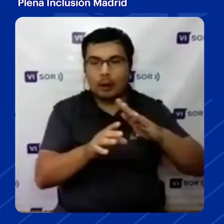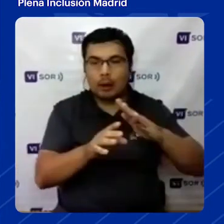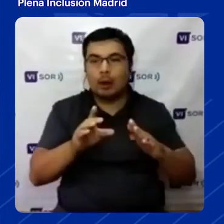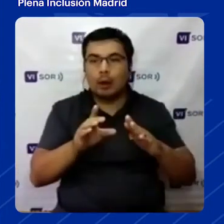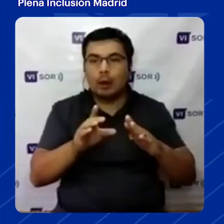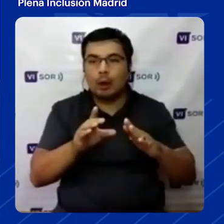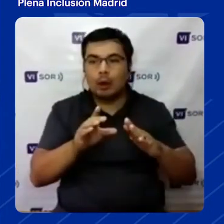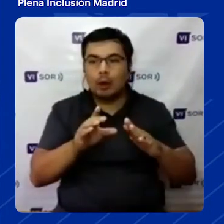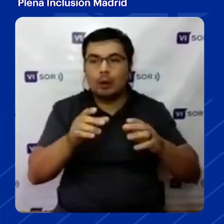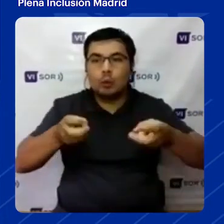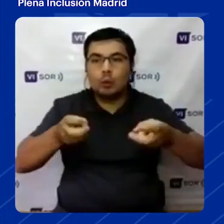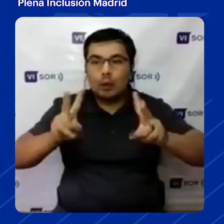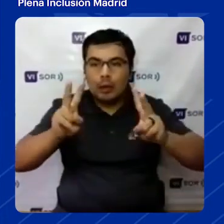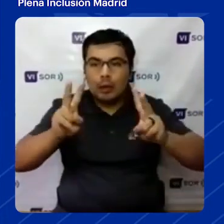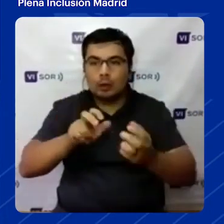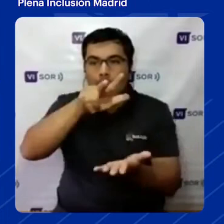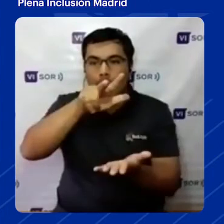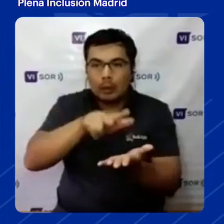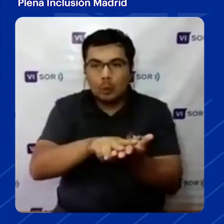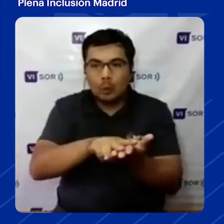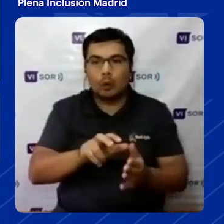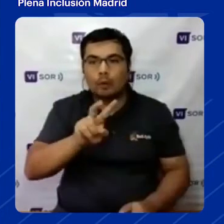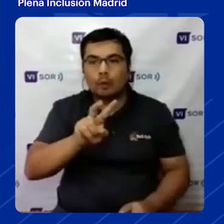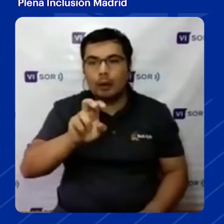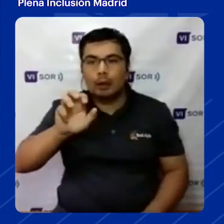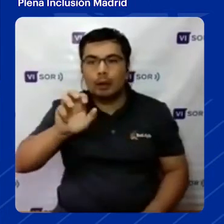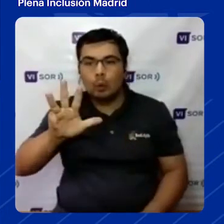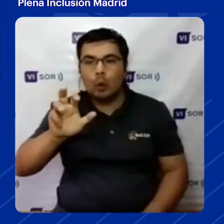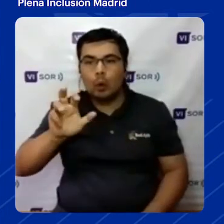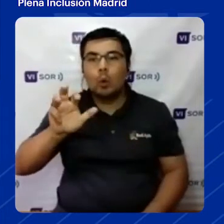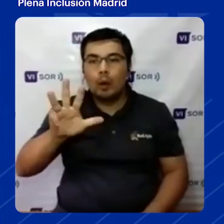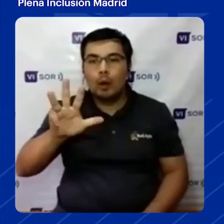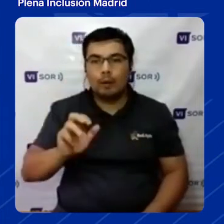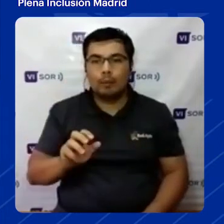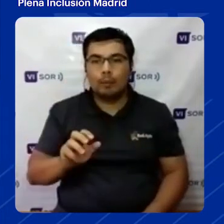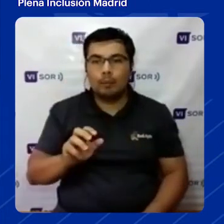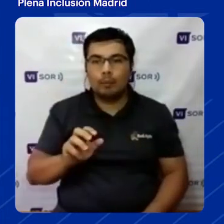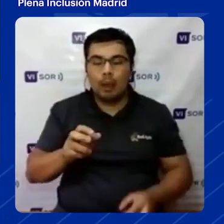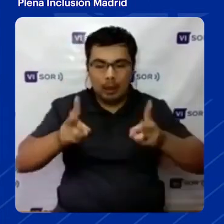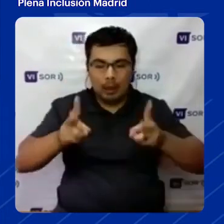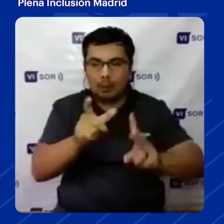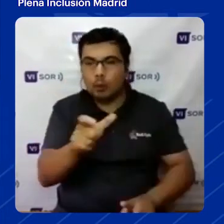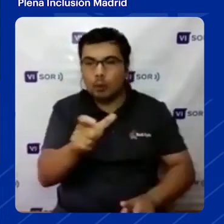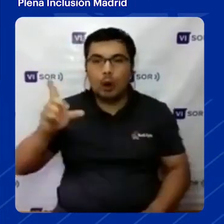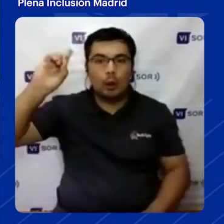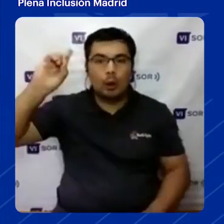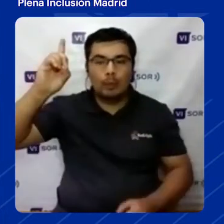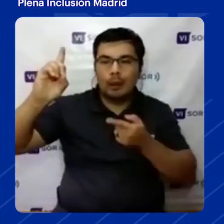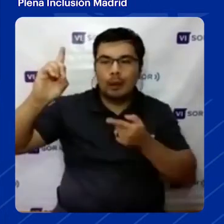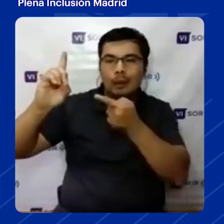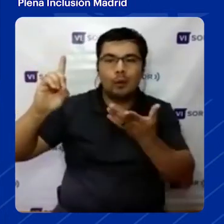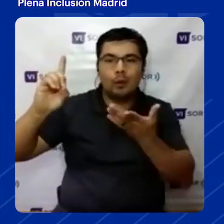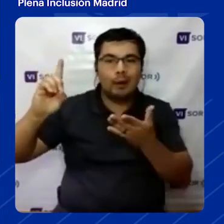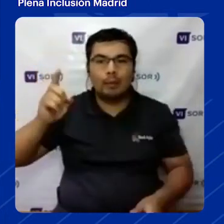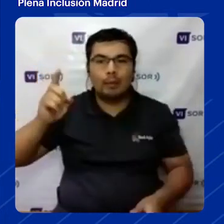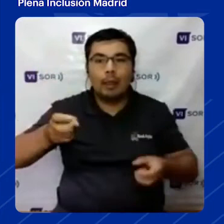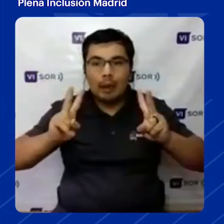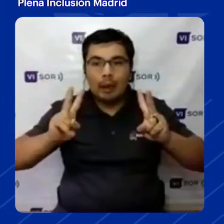Convención Internacional de los Derechos de las Personas con Discapacidad. Y es lo que denominamos un derecho